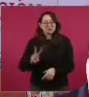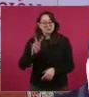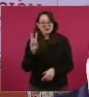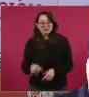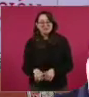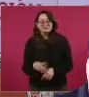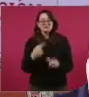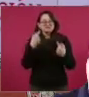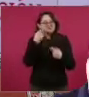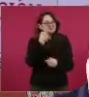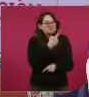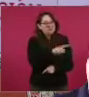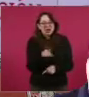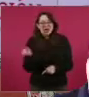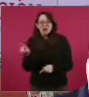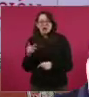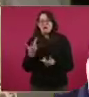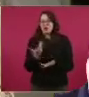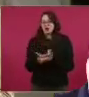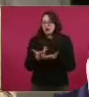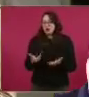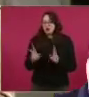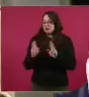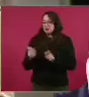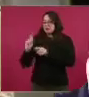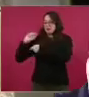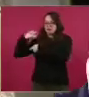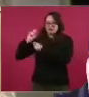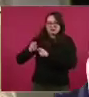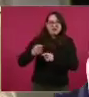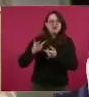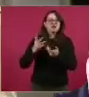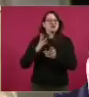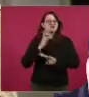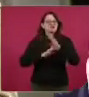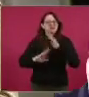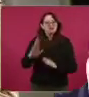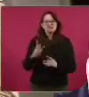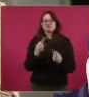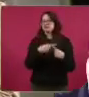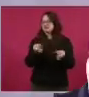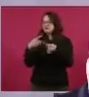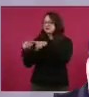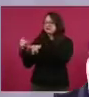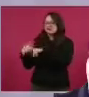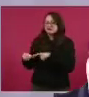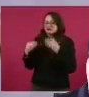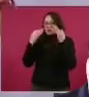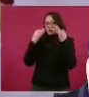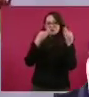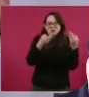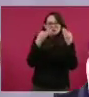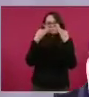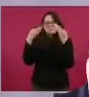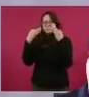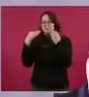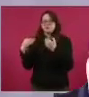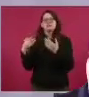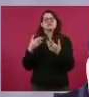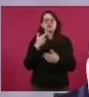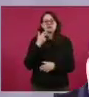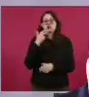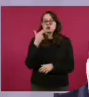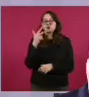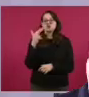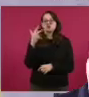muestras y un taekwondo persistente y consistente en nuestro deporte nacional y que pues está en la ruta de